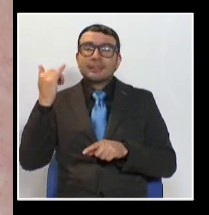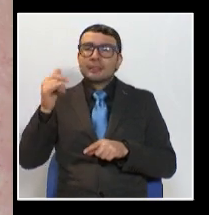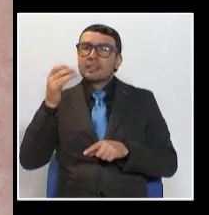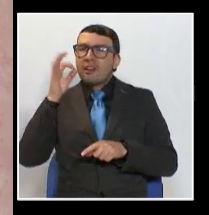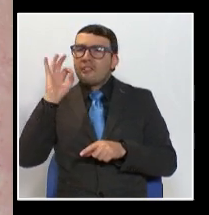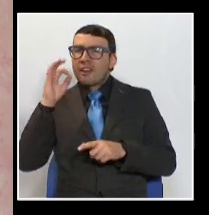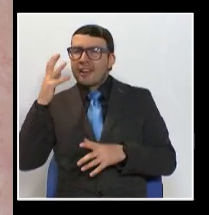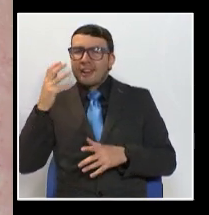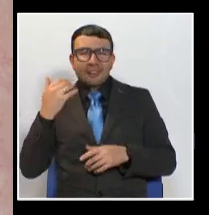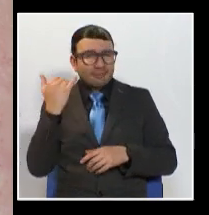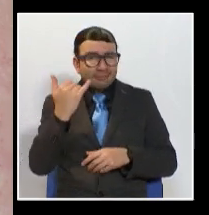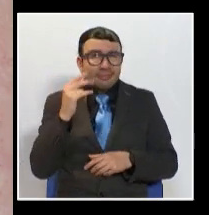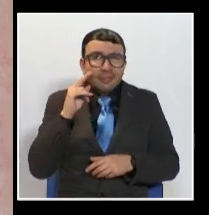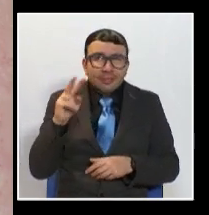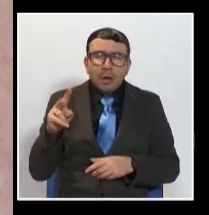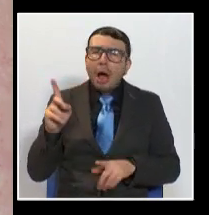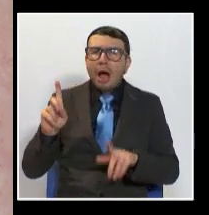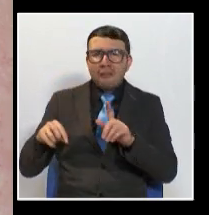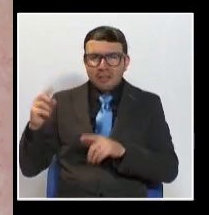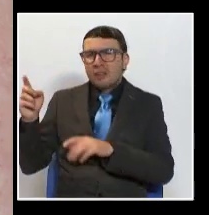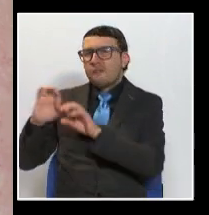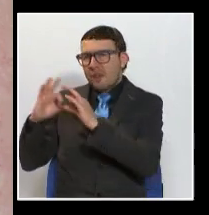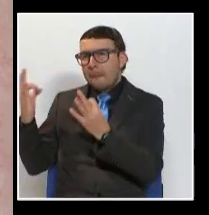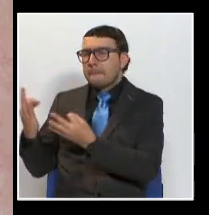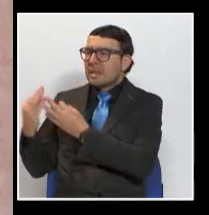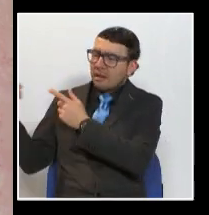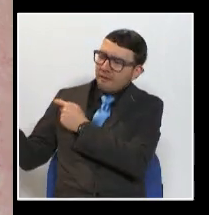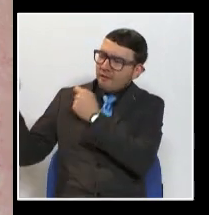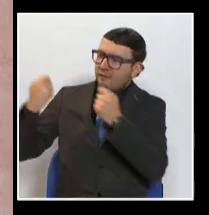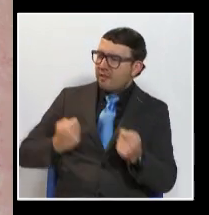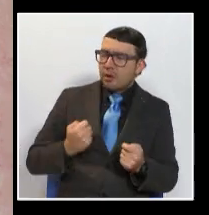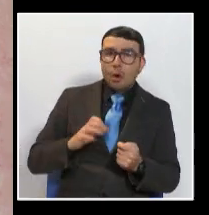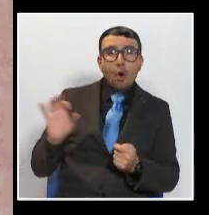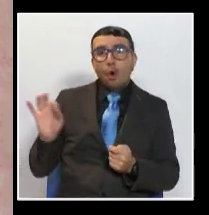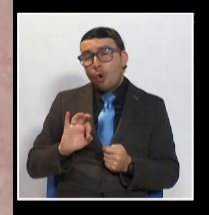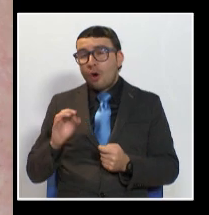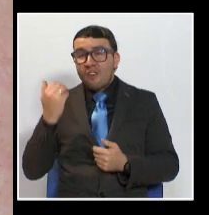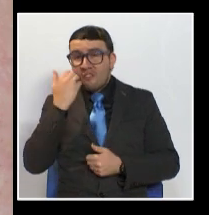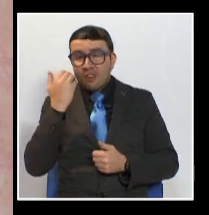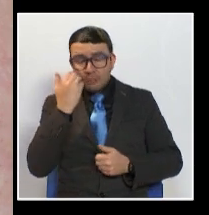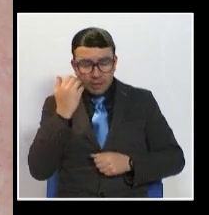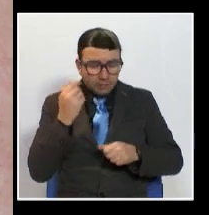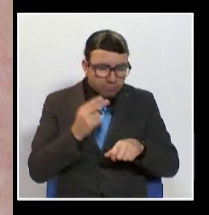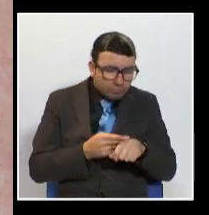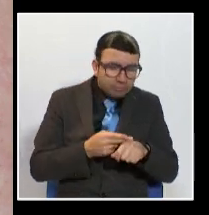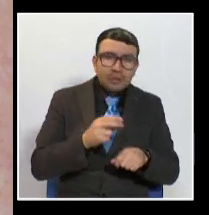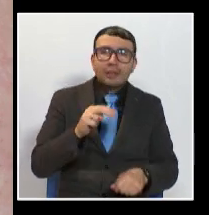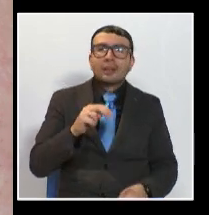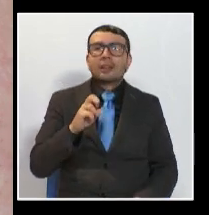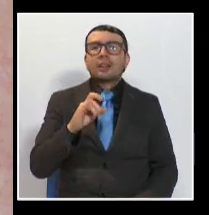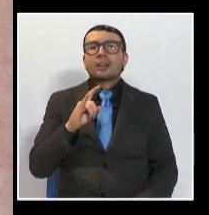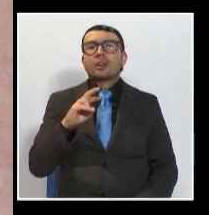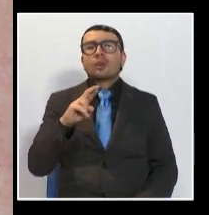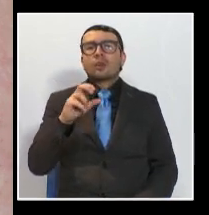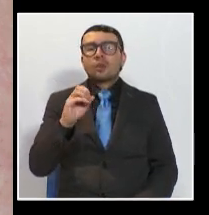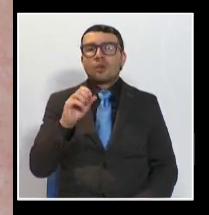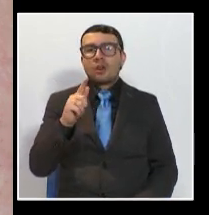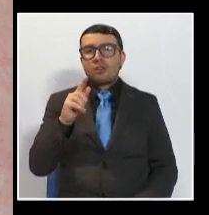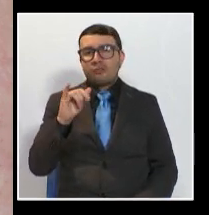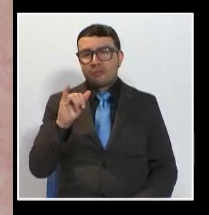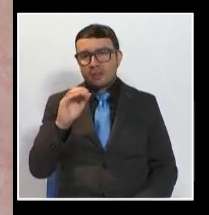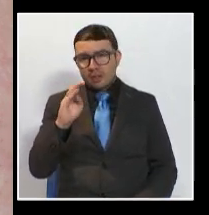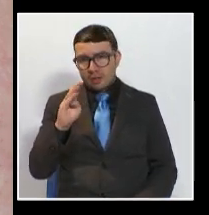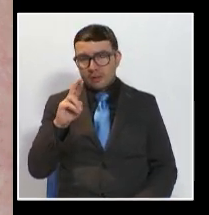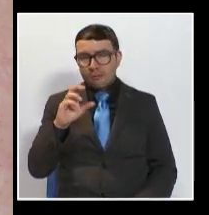son hereditarias y a veces es un signo de una enfermedad llamada neurofibromatosis tipo 1. En la parte inferior izquierda vemos